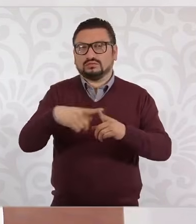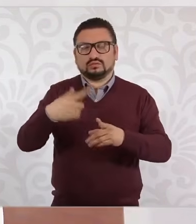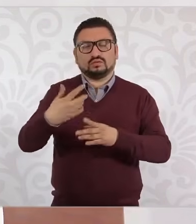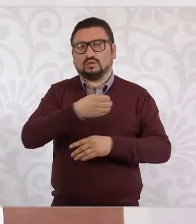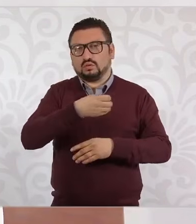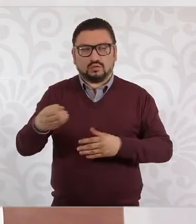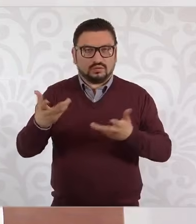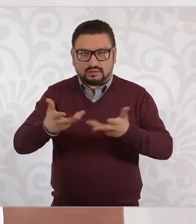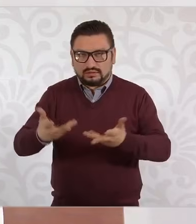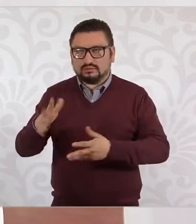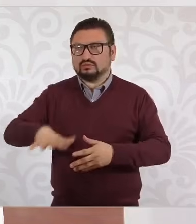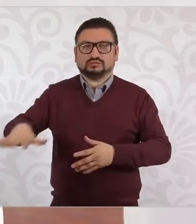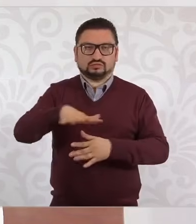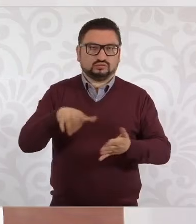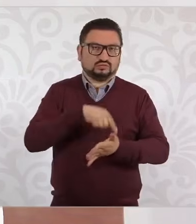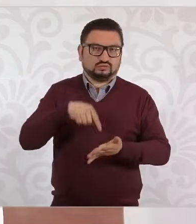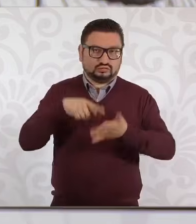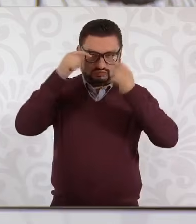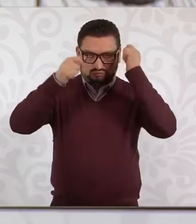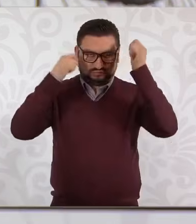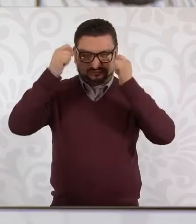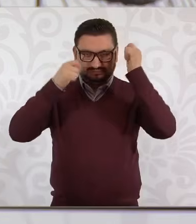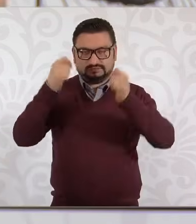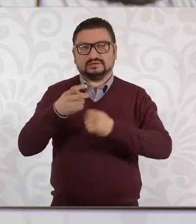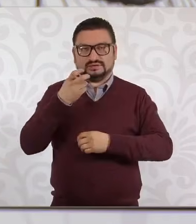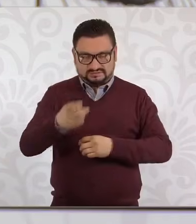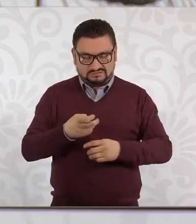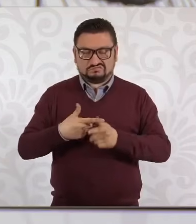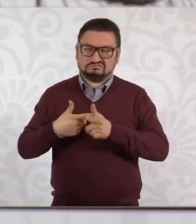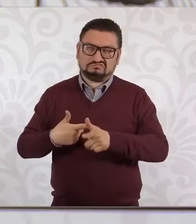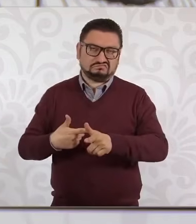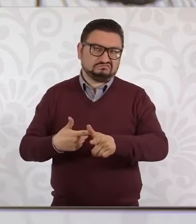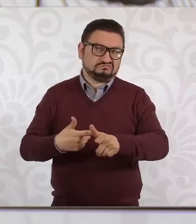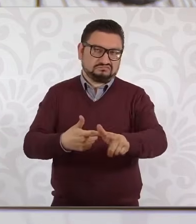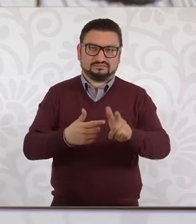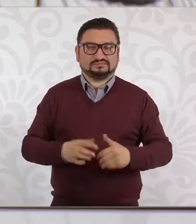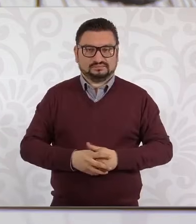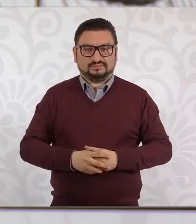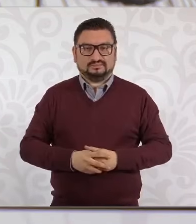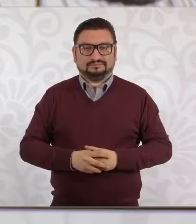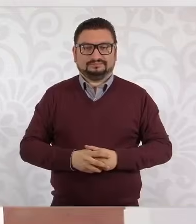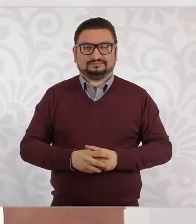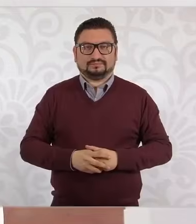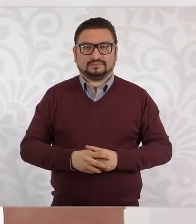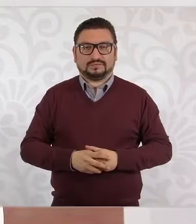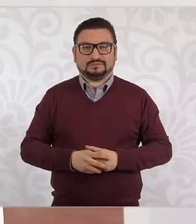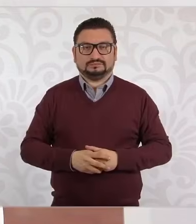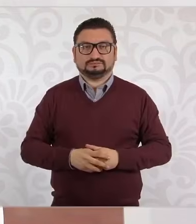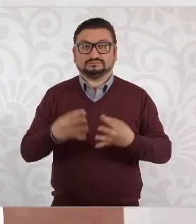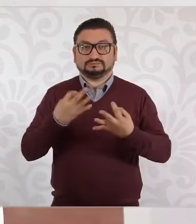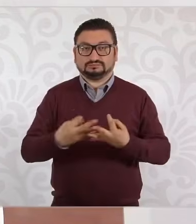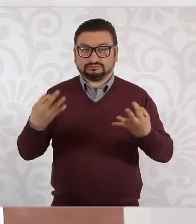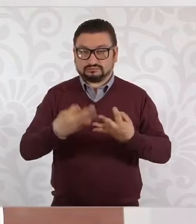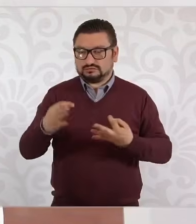lo que significa una zona turística. Eso se mantuvo así. La mayor parte de los terrenos